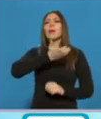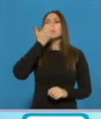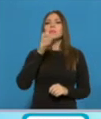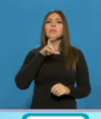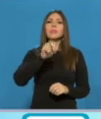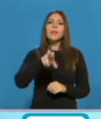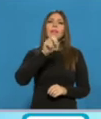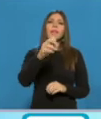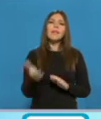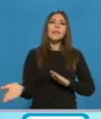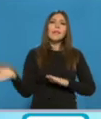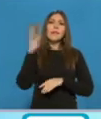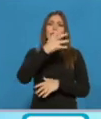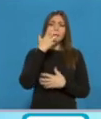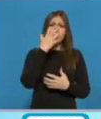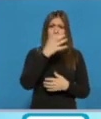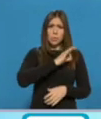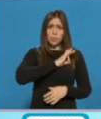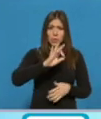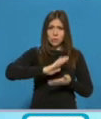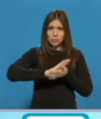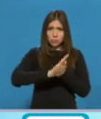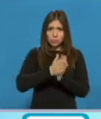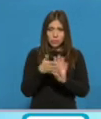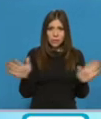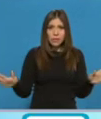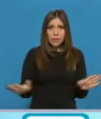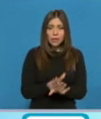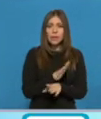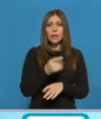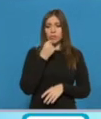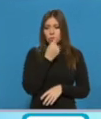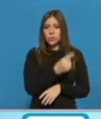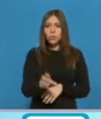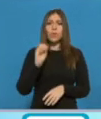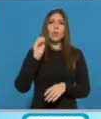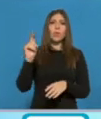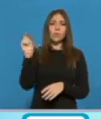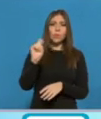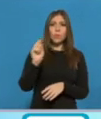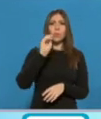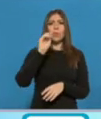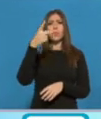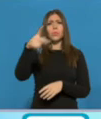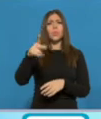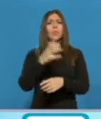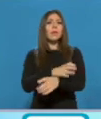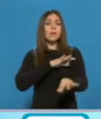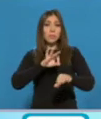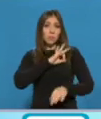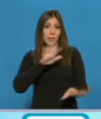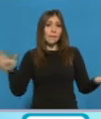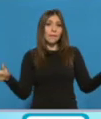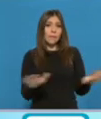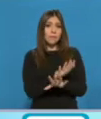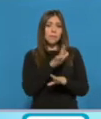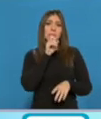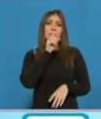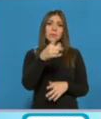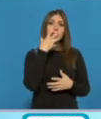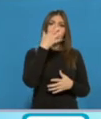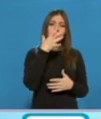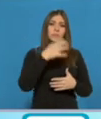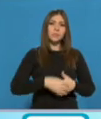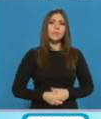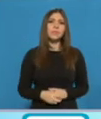todo el tiempo, ¿puedes cambiar eso con los niños, con la pareja, es más, con tus compañeros de trabajo? ¿Sí se puede cambiar ese switch personal que tiene uno? Fíjate